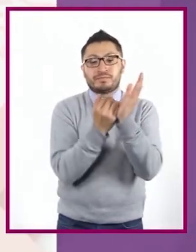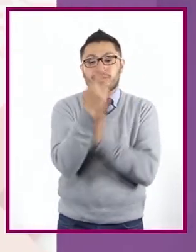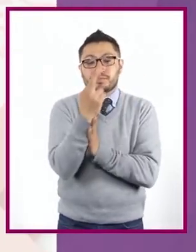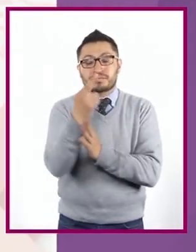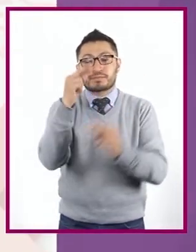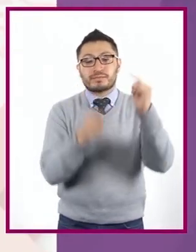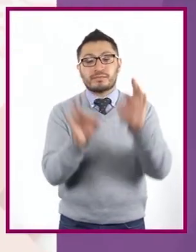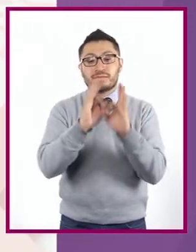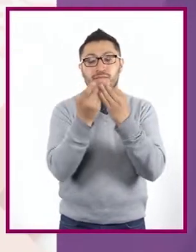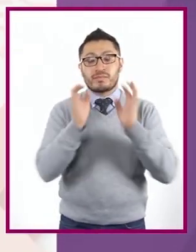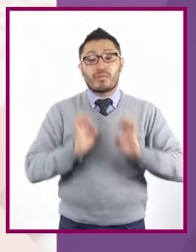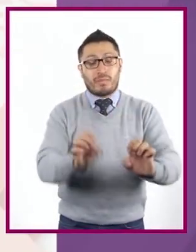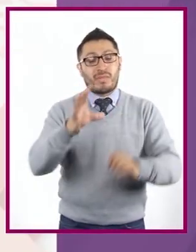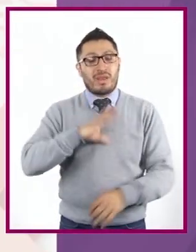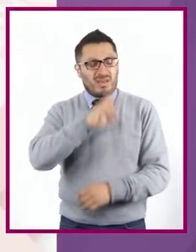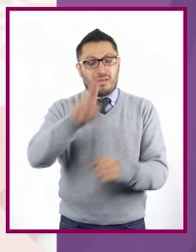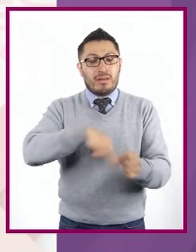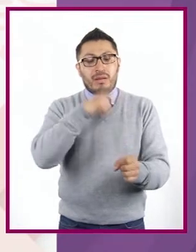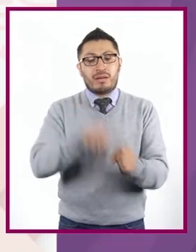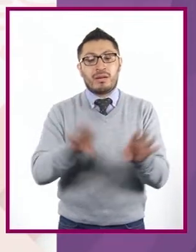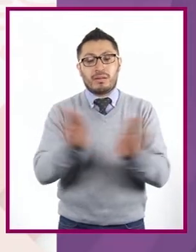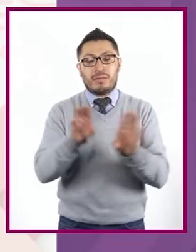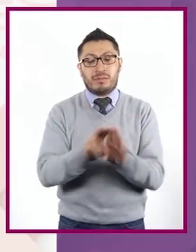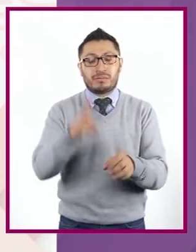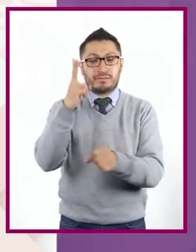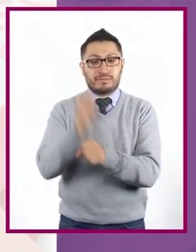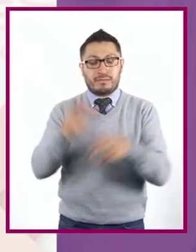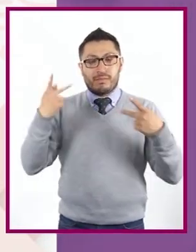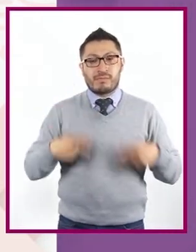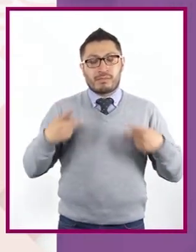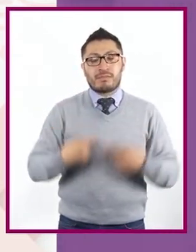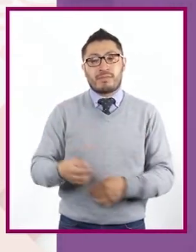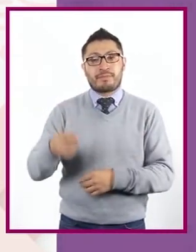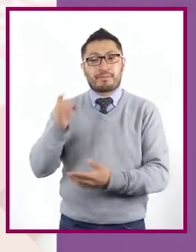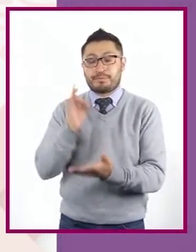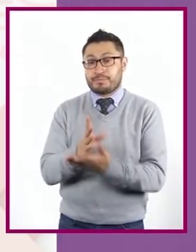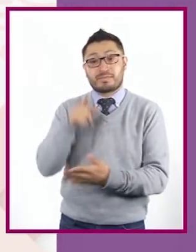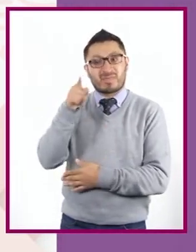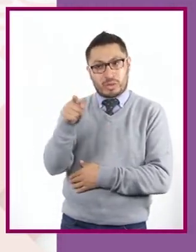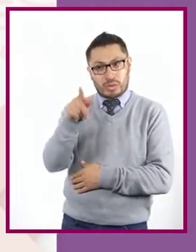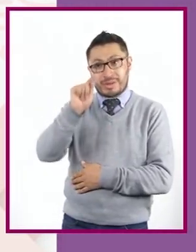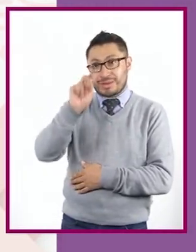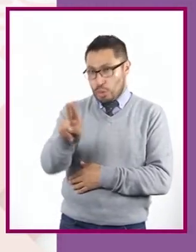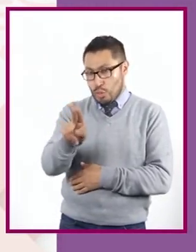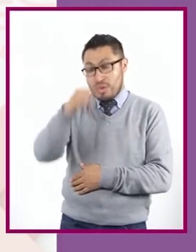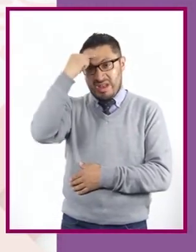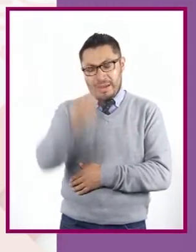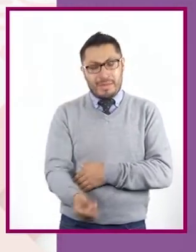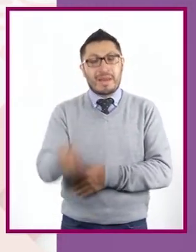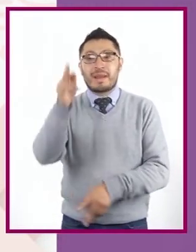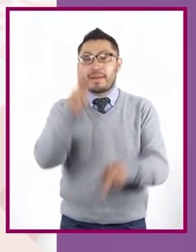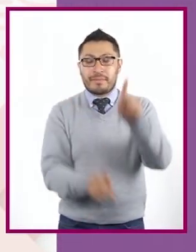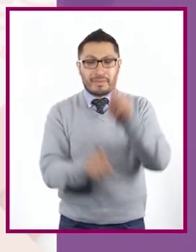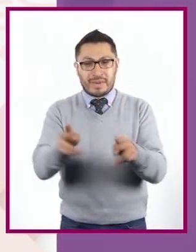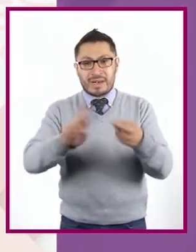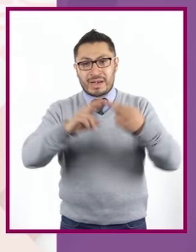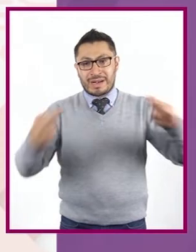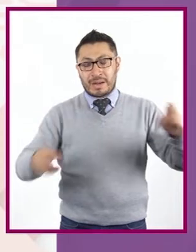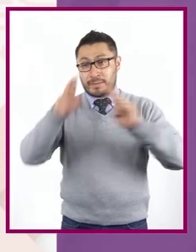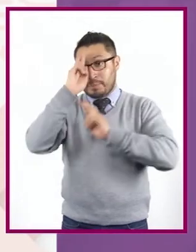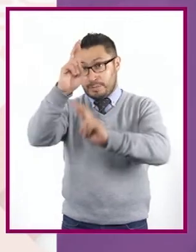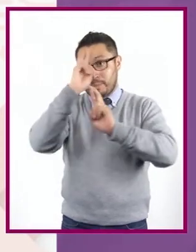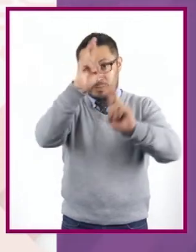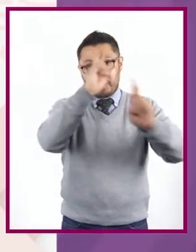formalidad regularmente se dirige a la segunda persona de singular, tú, para poder entablar una relación de